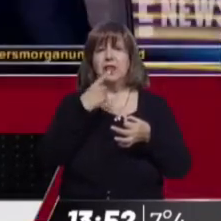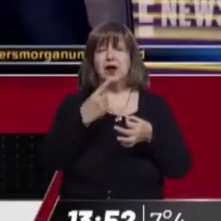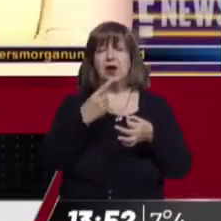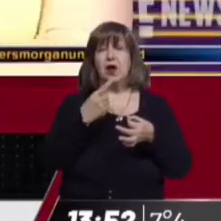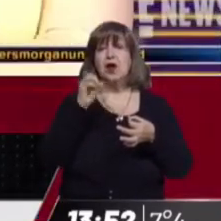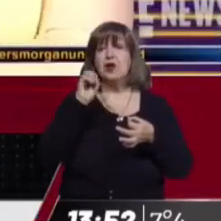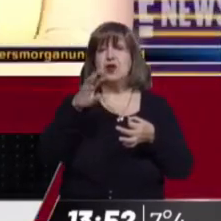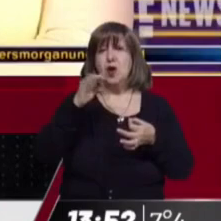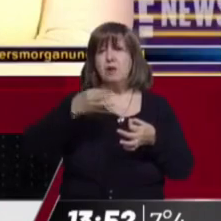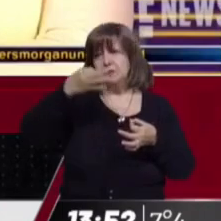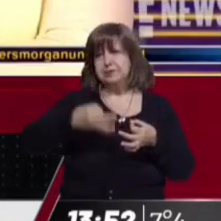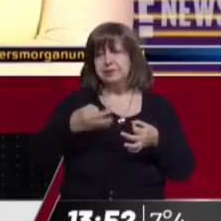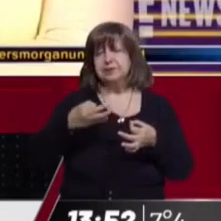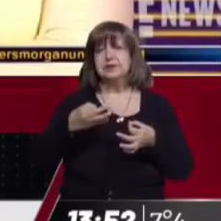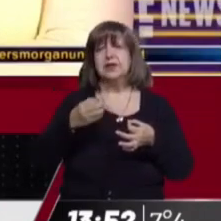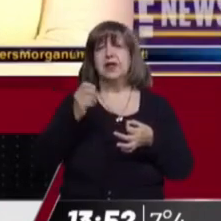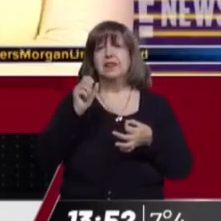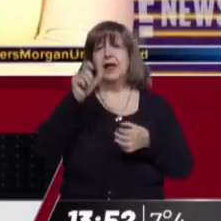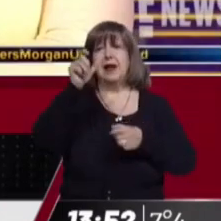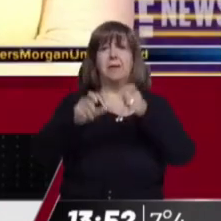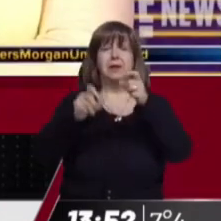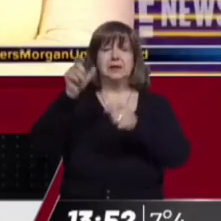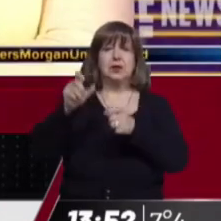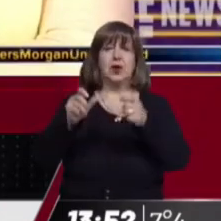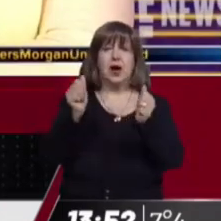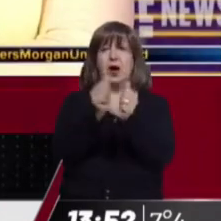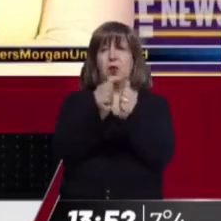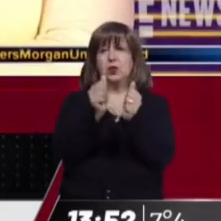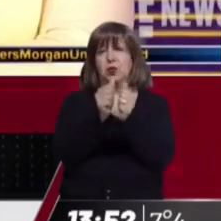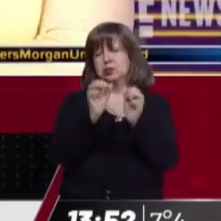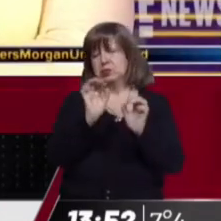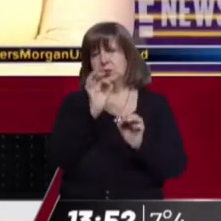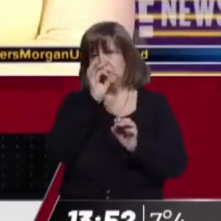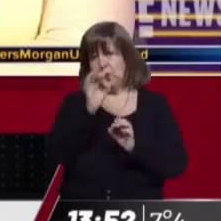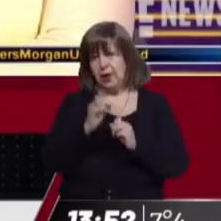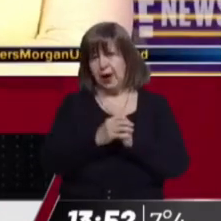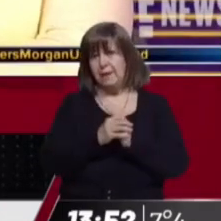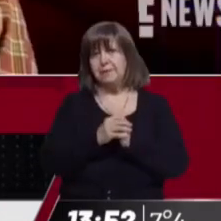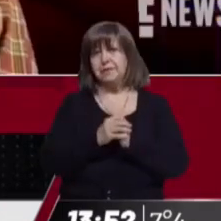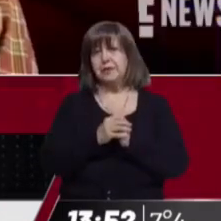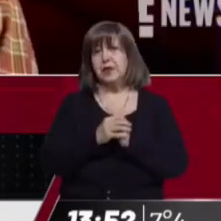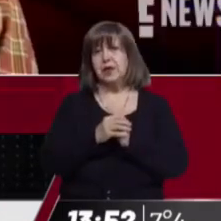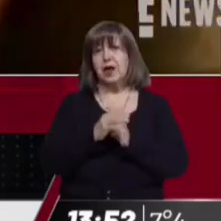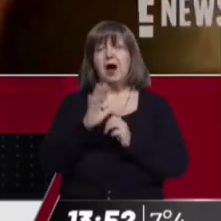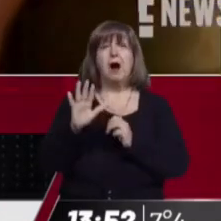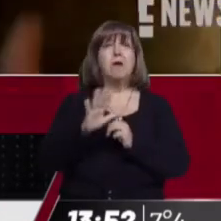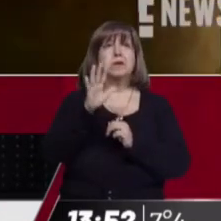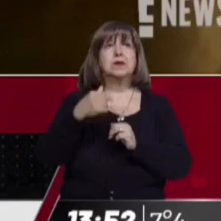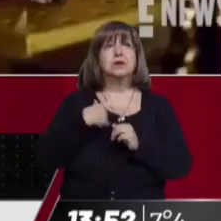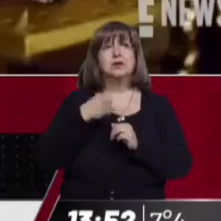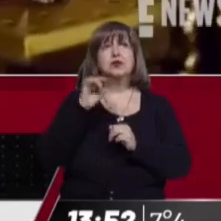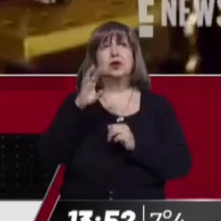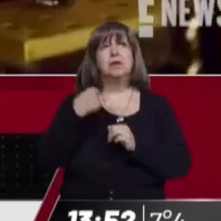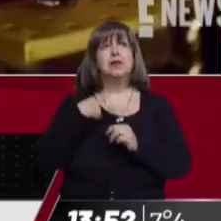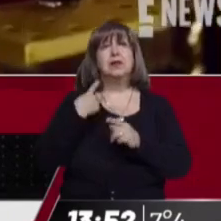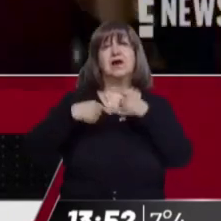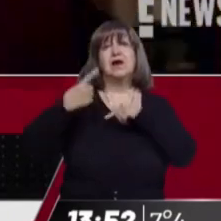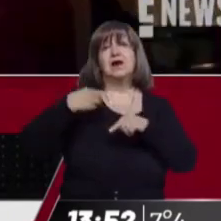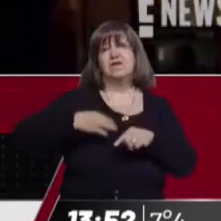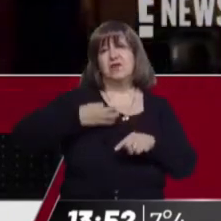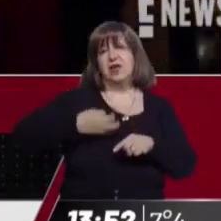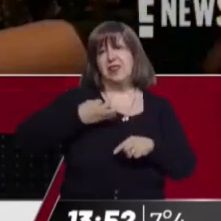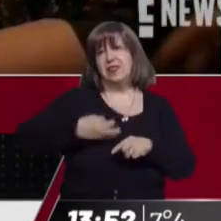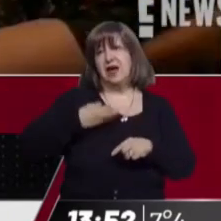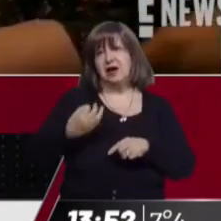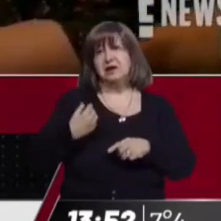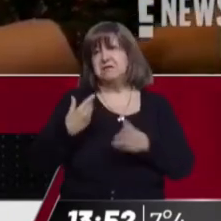son los nombres reales de las personas que vivieron con él todo este tiempo. Que prefiere que quede en algo en donde él cuenta solo su historia para que alguien le